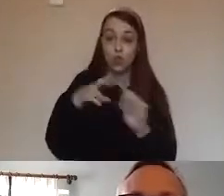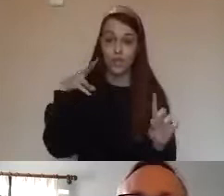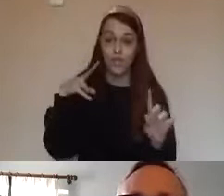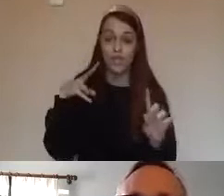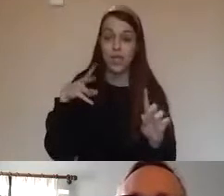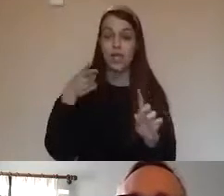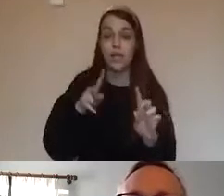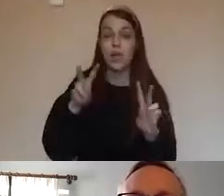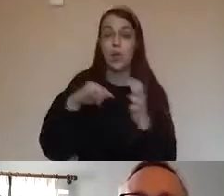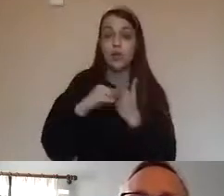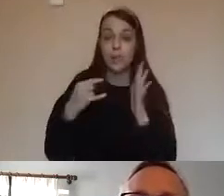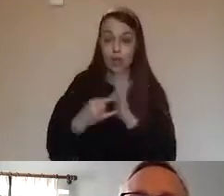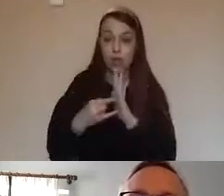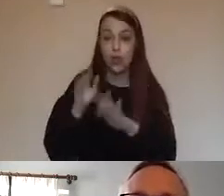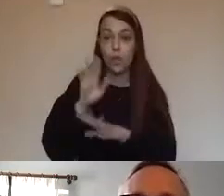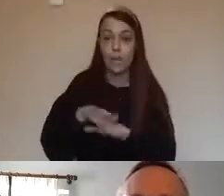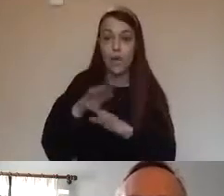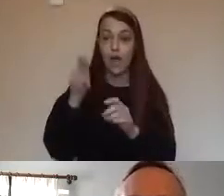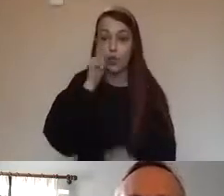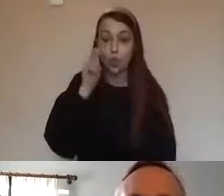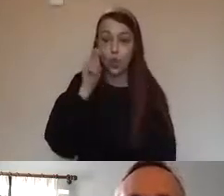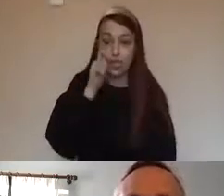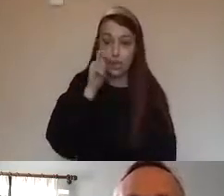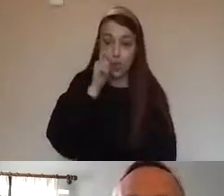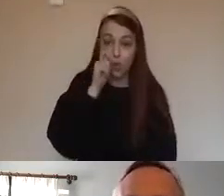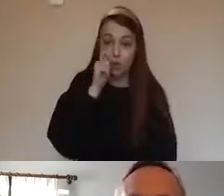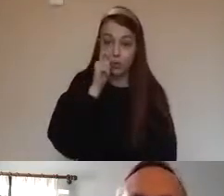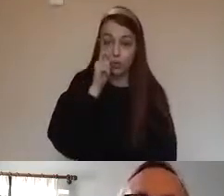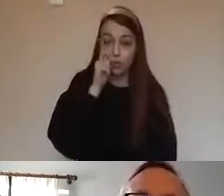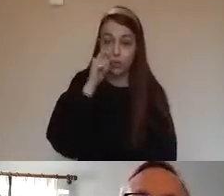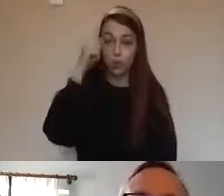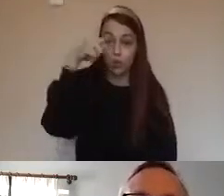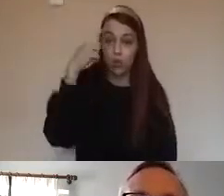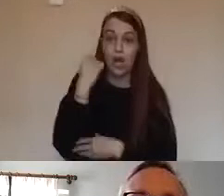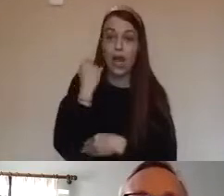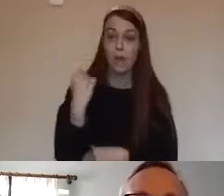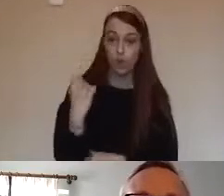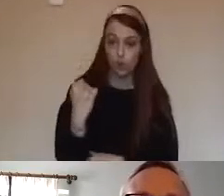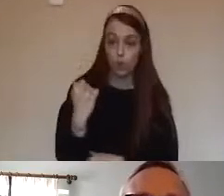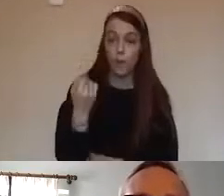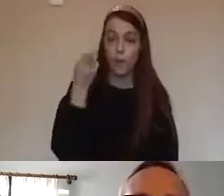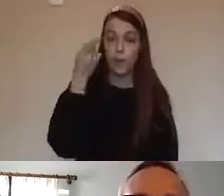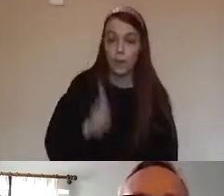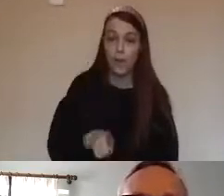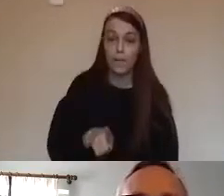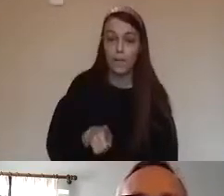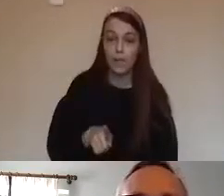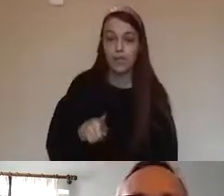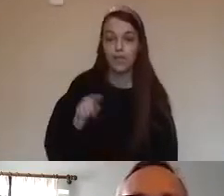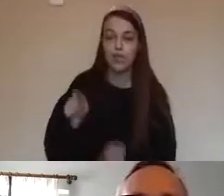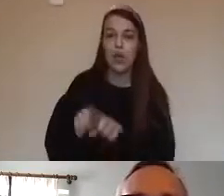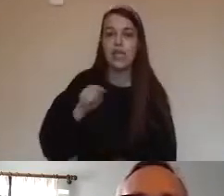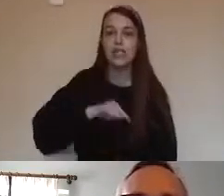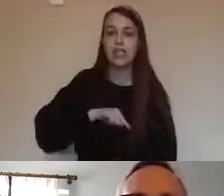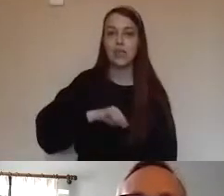que den respaldo a este turismo cultural. Y también reforzará el sentimiento de pertenencia